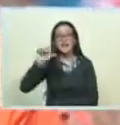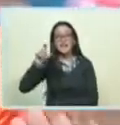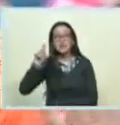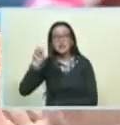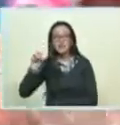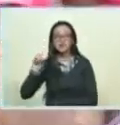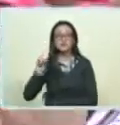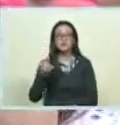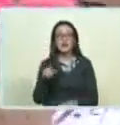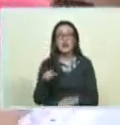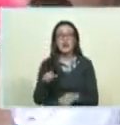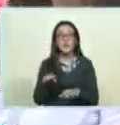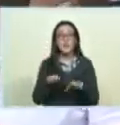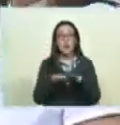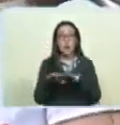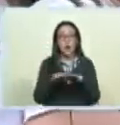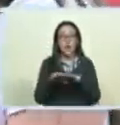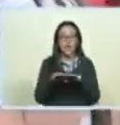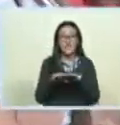Llanos.